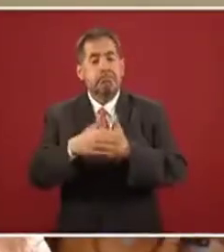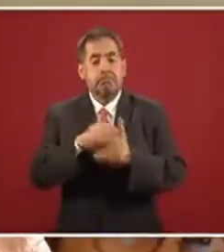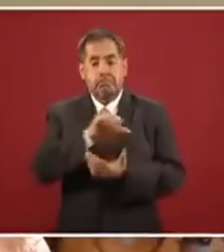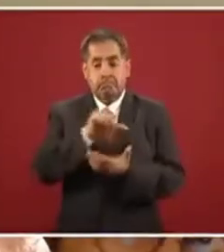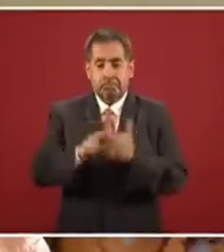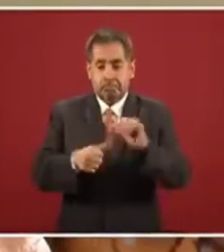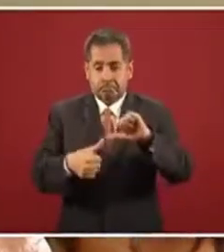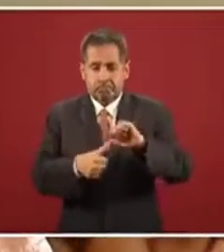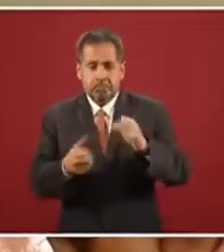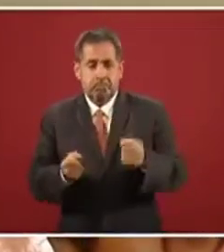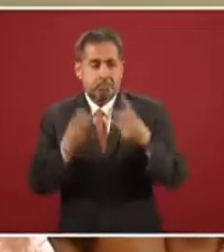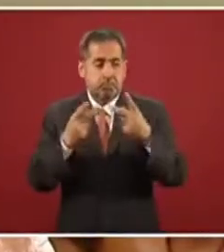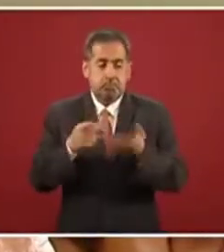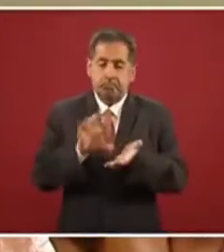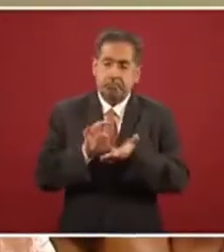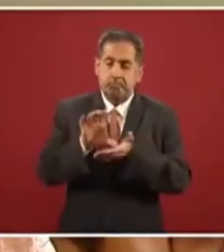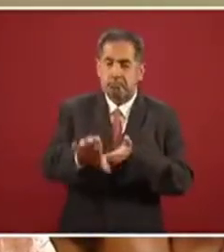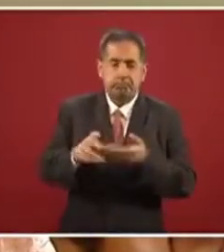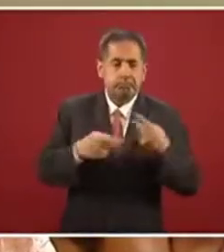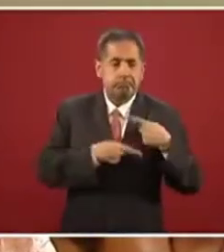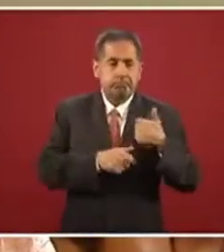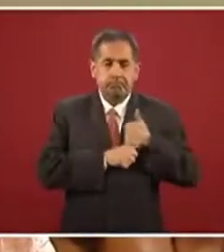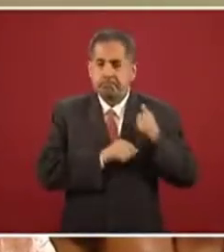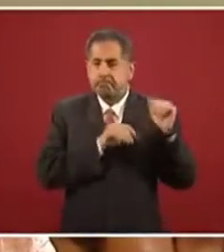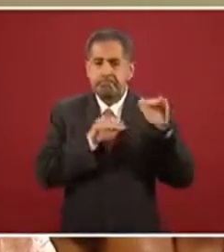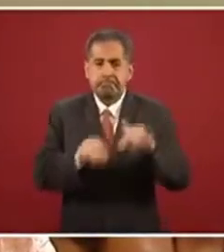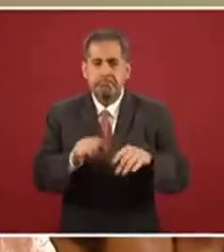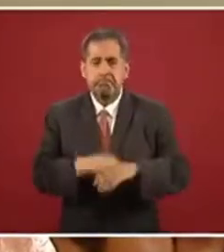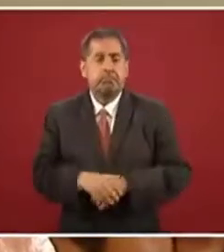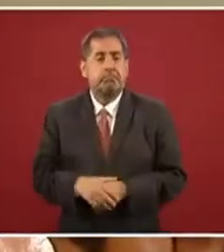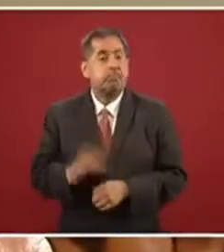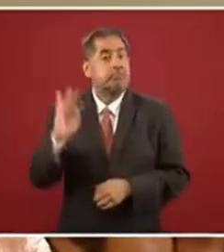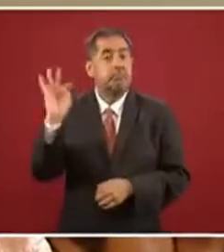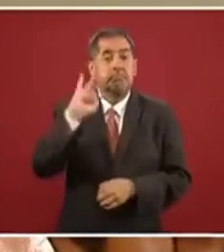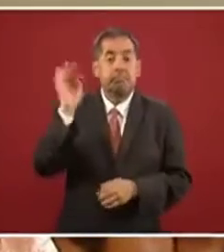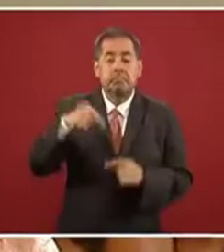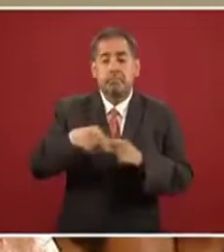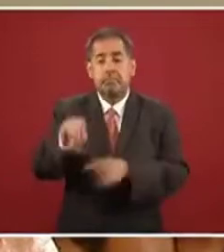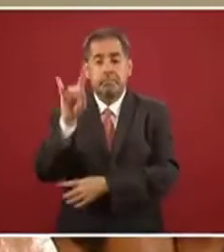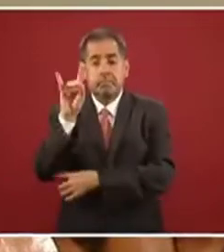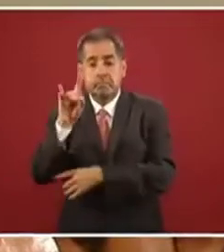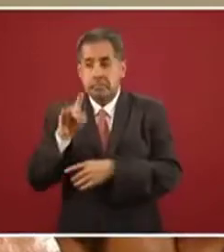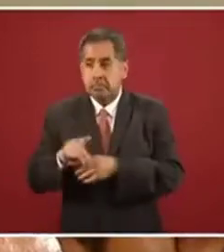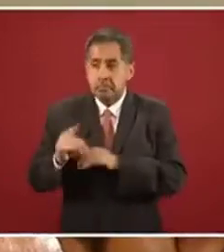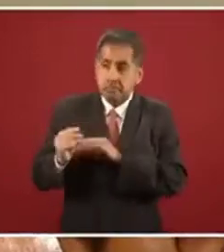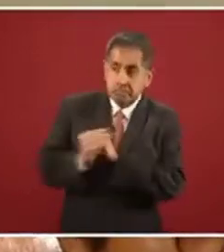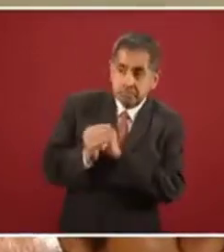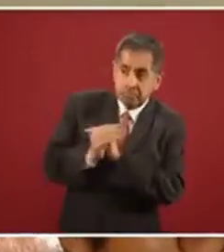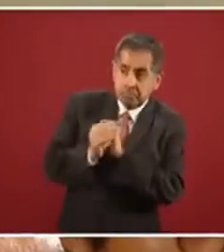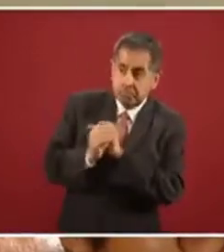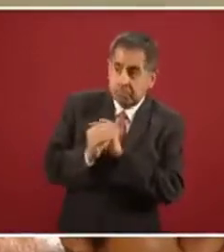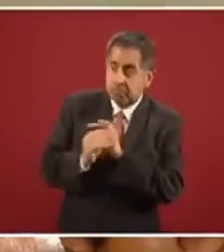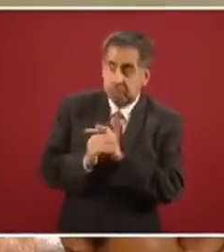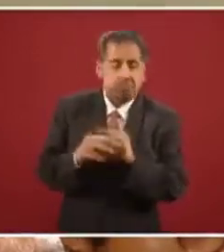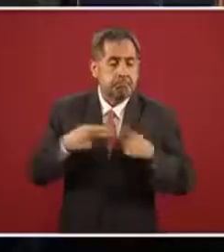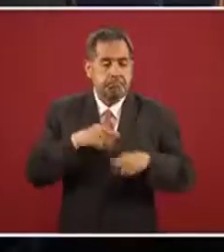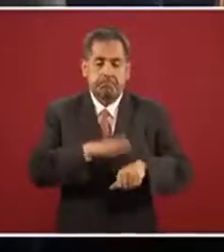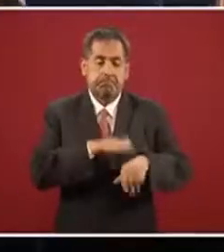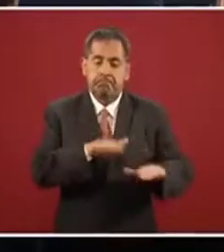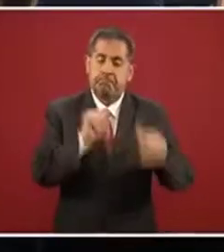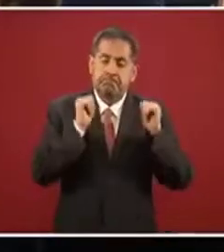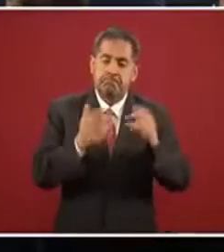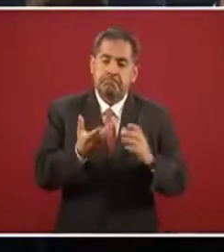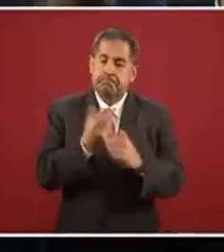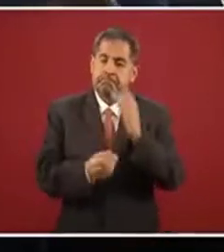y en lo que respecta a Bolivia, ¿cabría la posibilidad de retirar al cuerpo diplomático en caso de que no cedan ante estos hostigamientos?